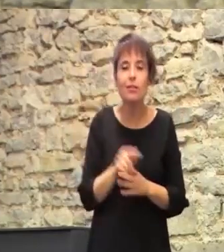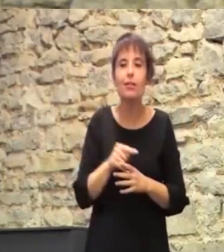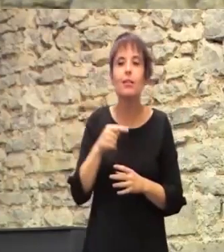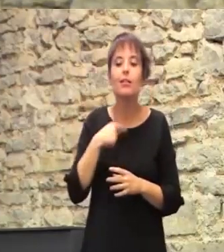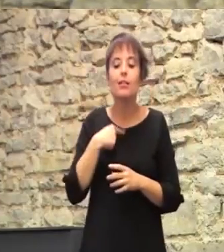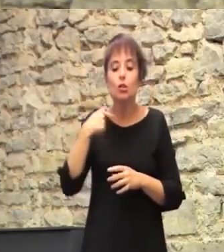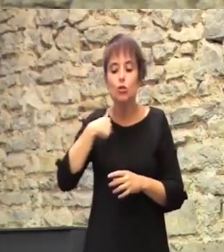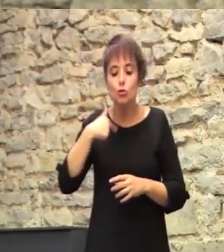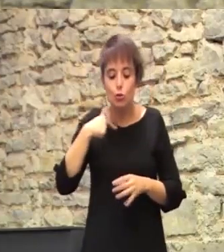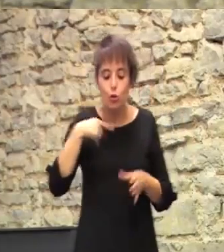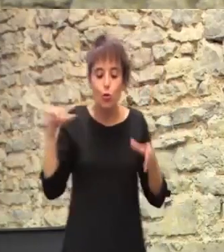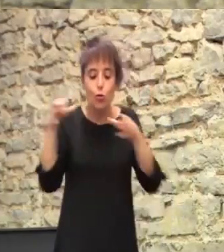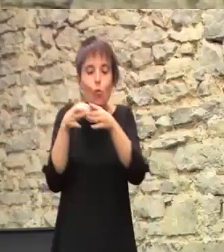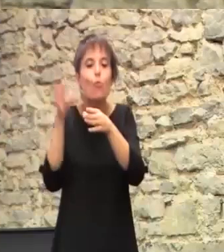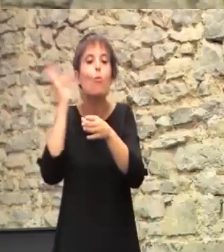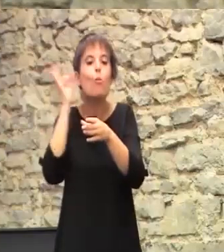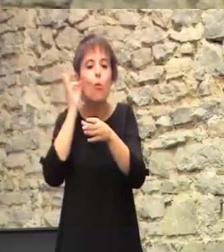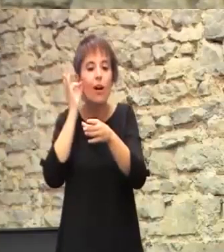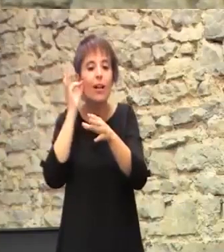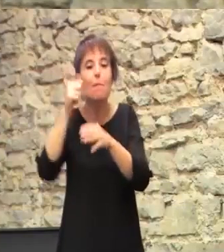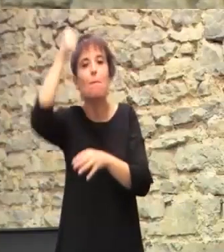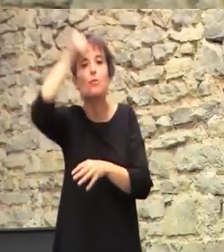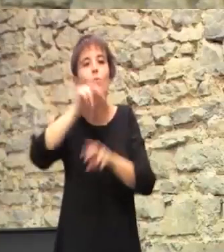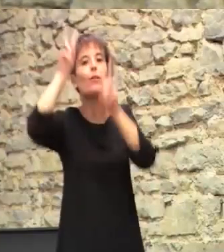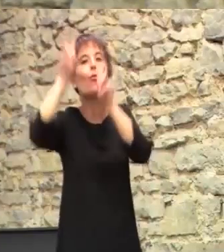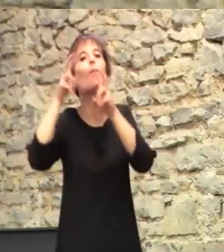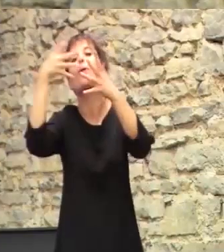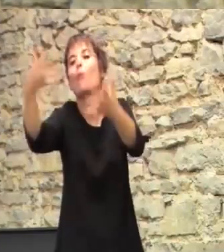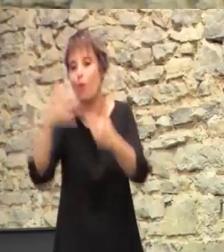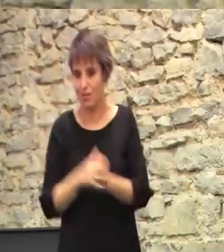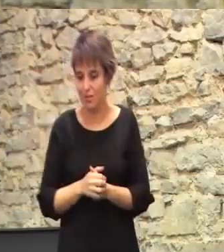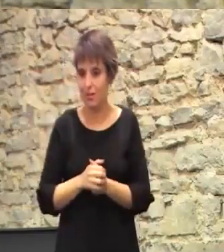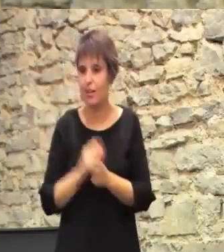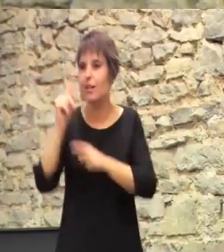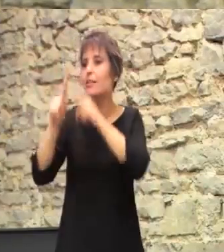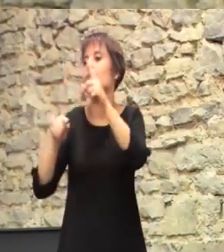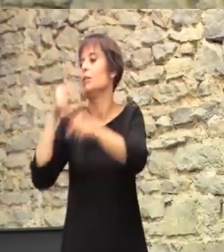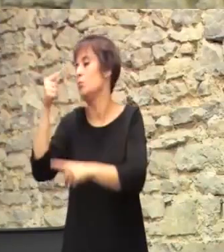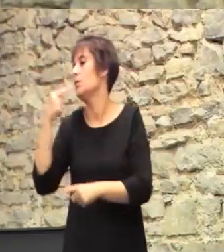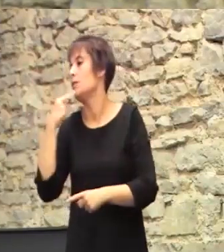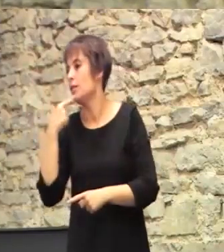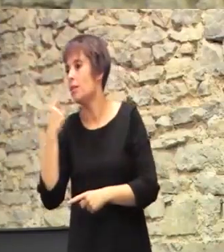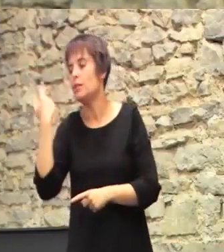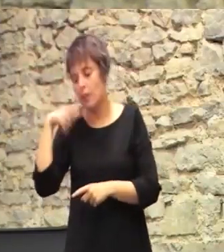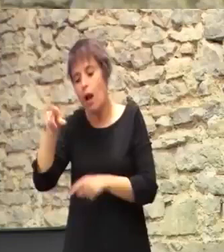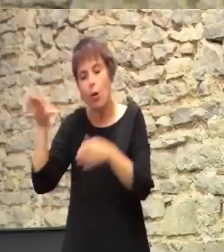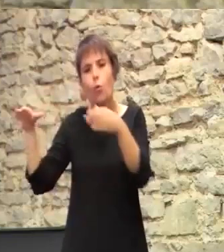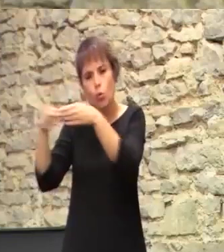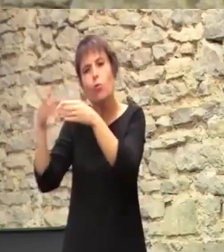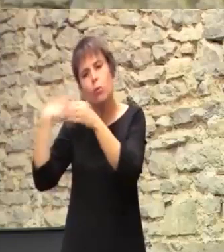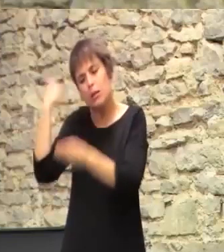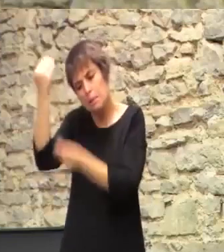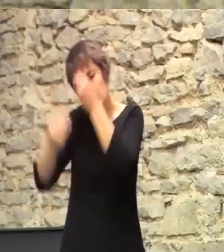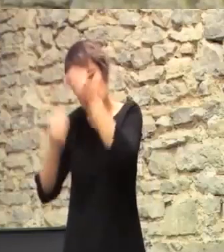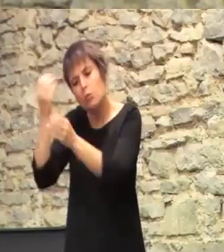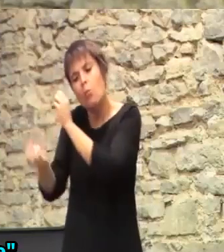diseño tengo yo propio de lo que es una nueva masculinidad después puedo decir mira pero y hay grupos de reflexión que están diciendo